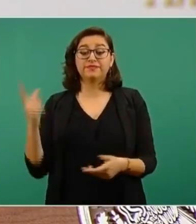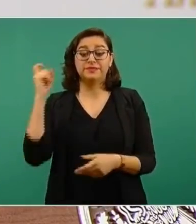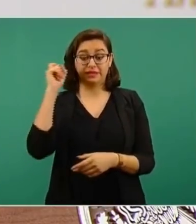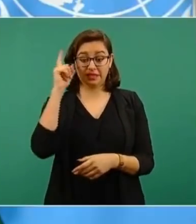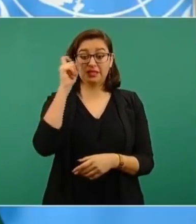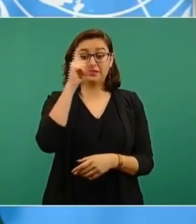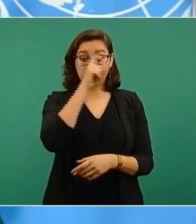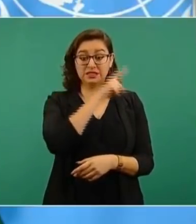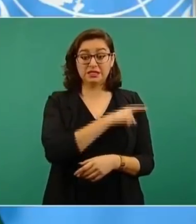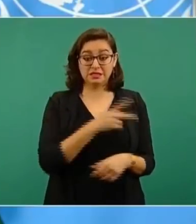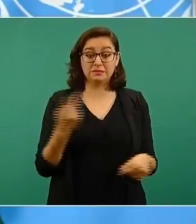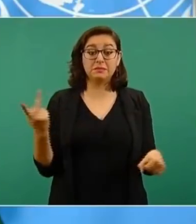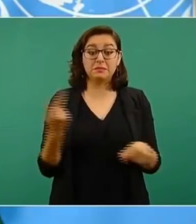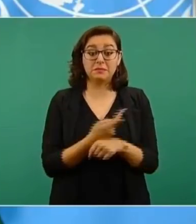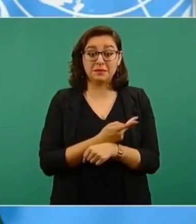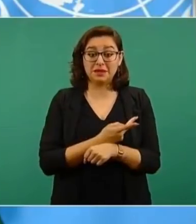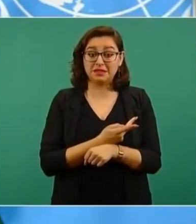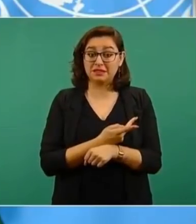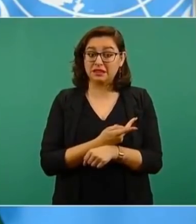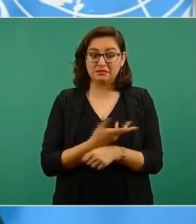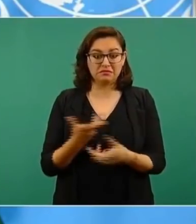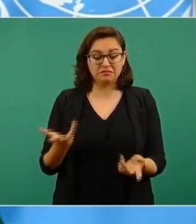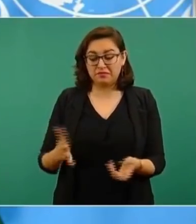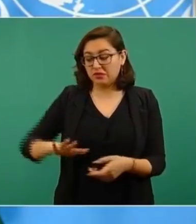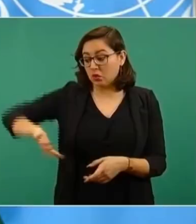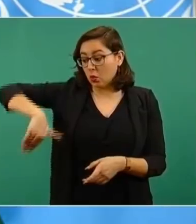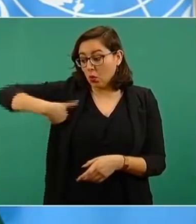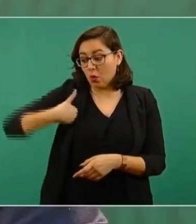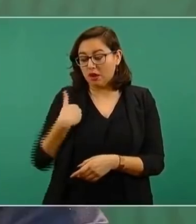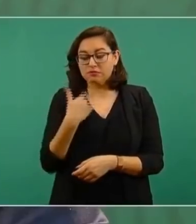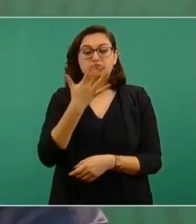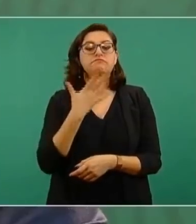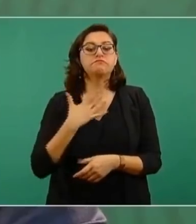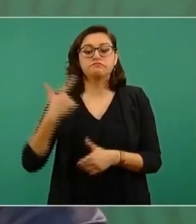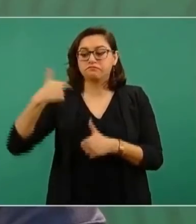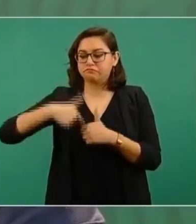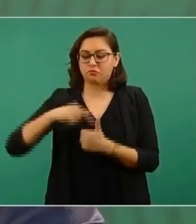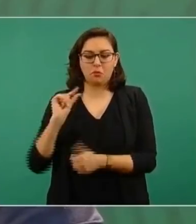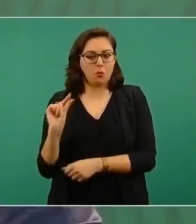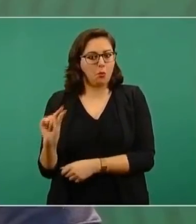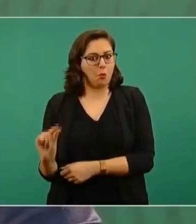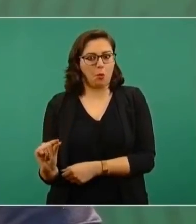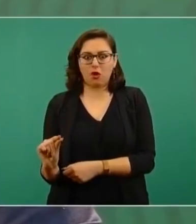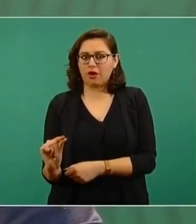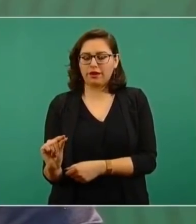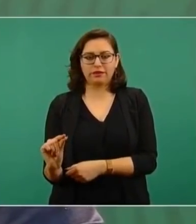porque llegamos a tener muy pocas reservas de gasolina, no había gasolina